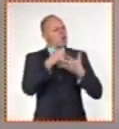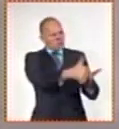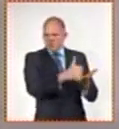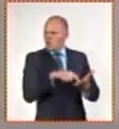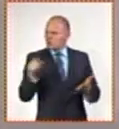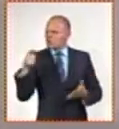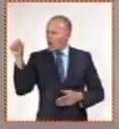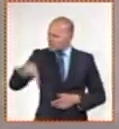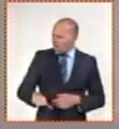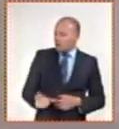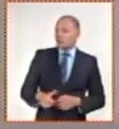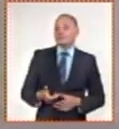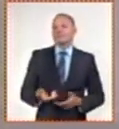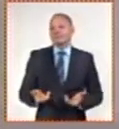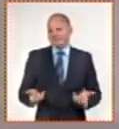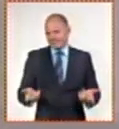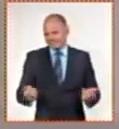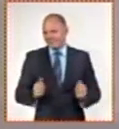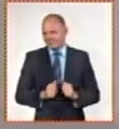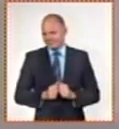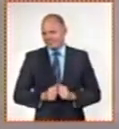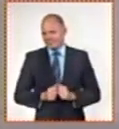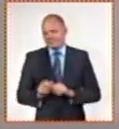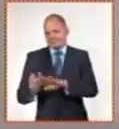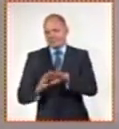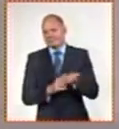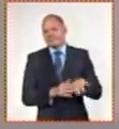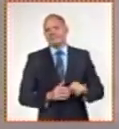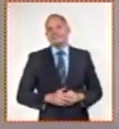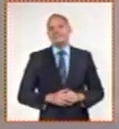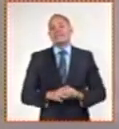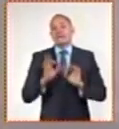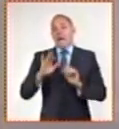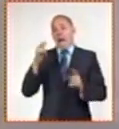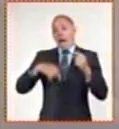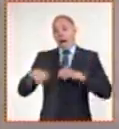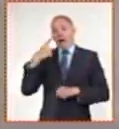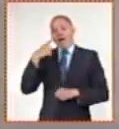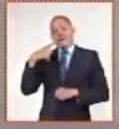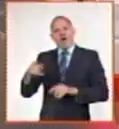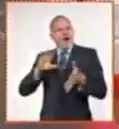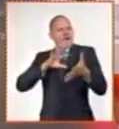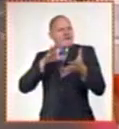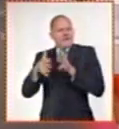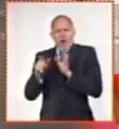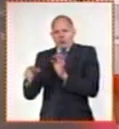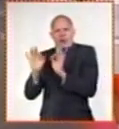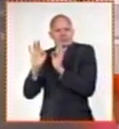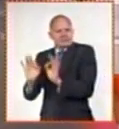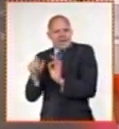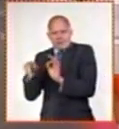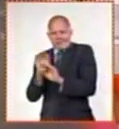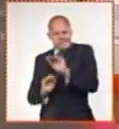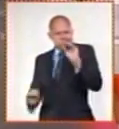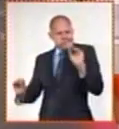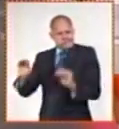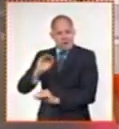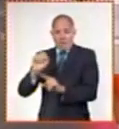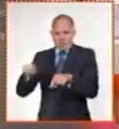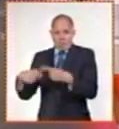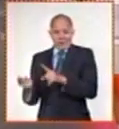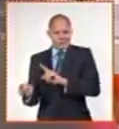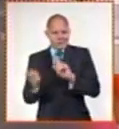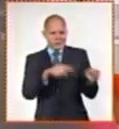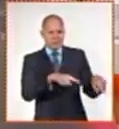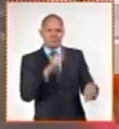jurídica y cómo se puede tratar de inculpar a un político en un proceso de este Recuerdo haber leído